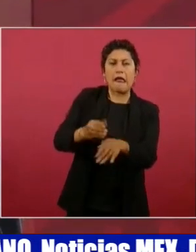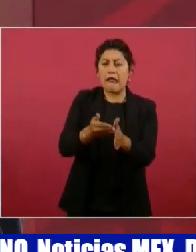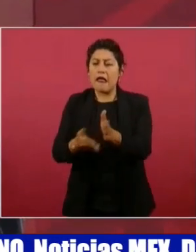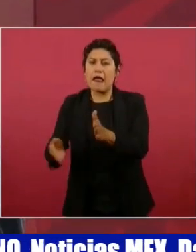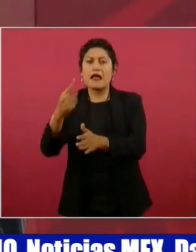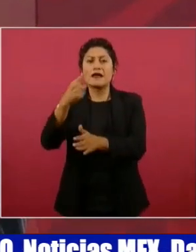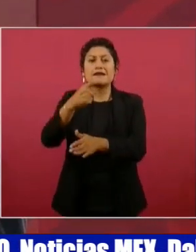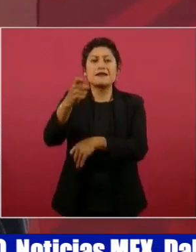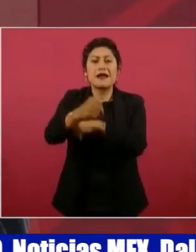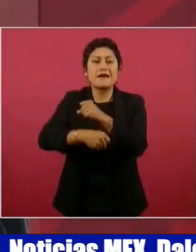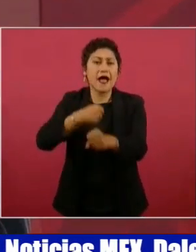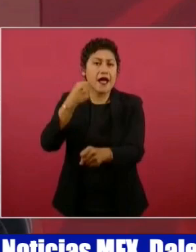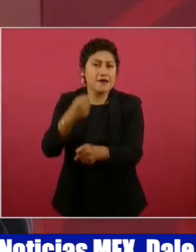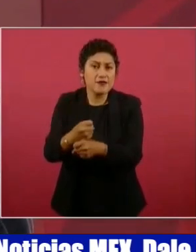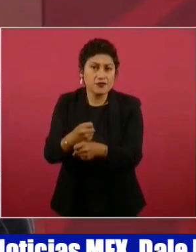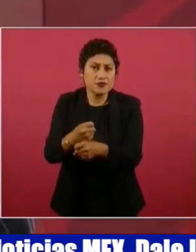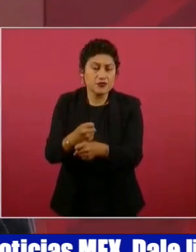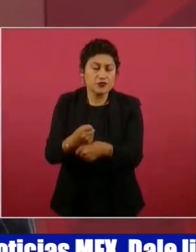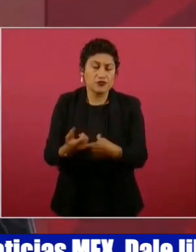siglo.